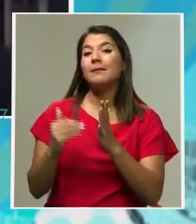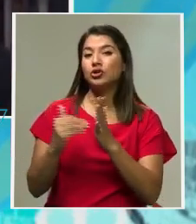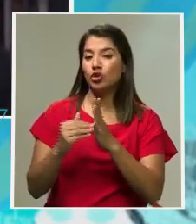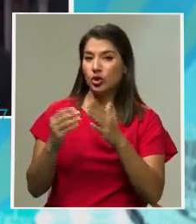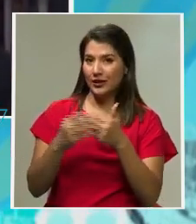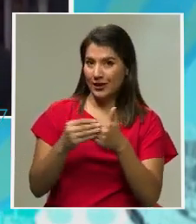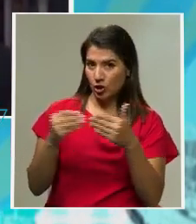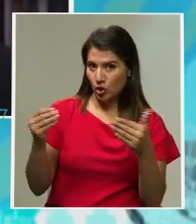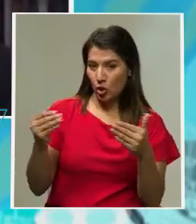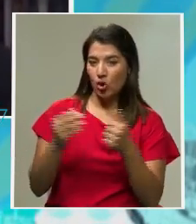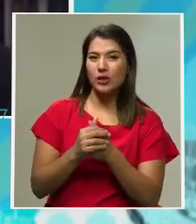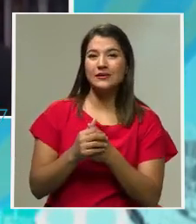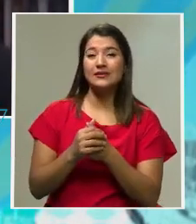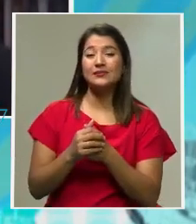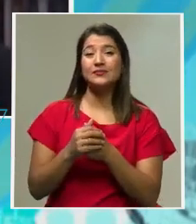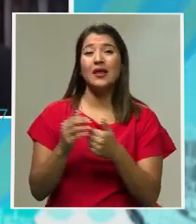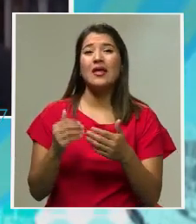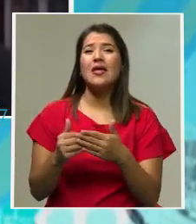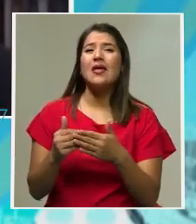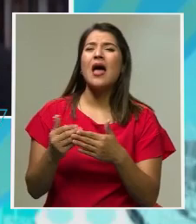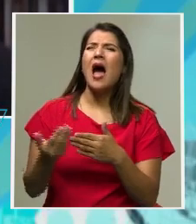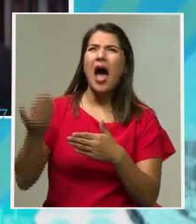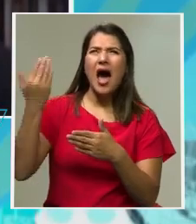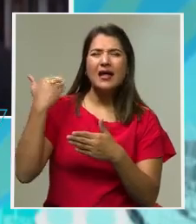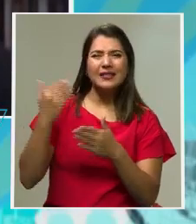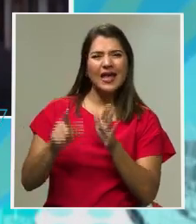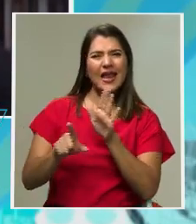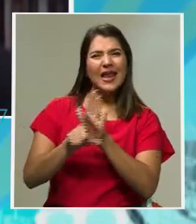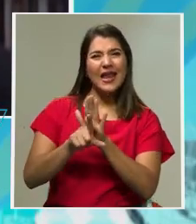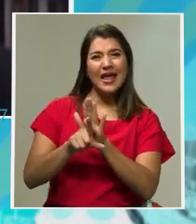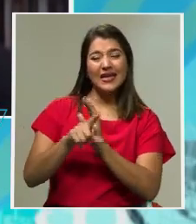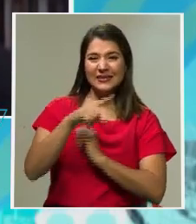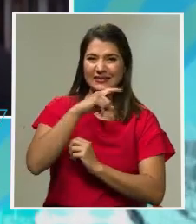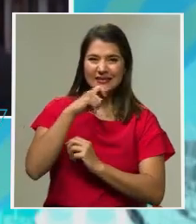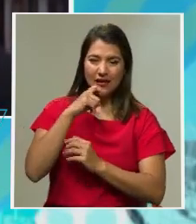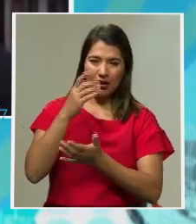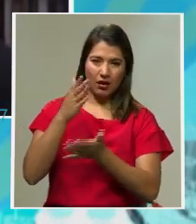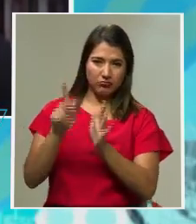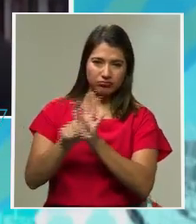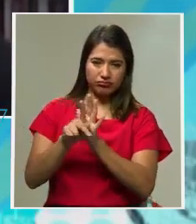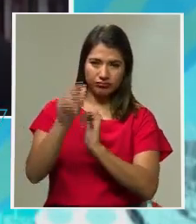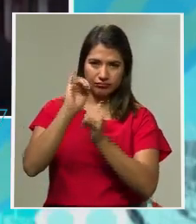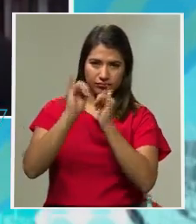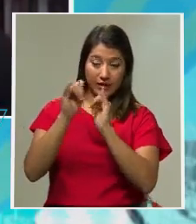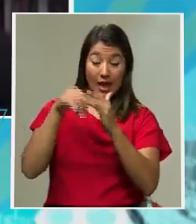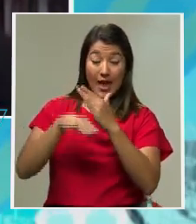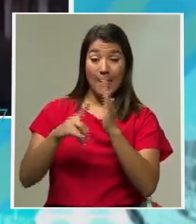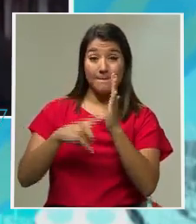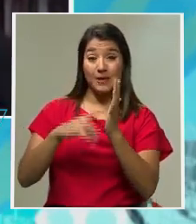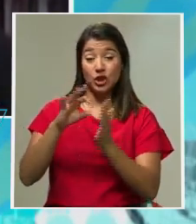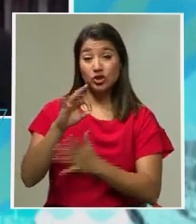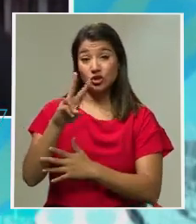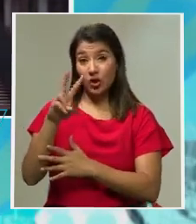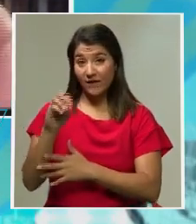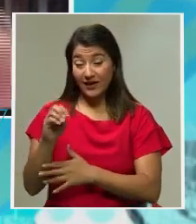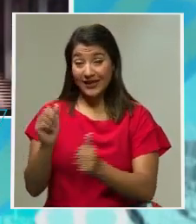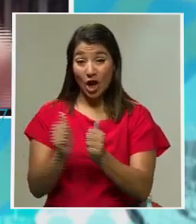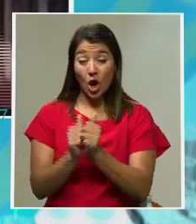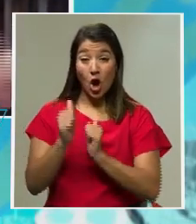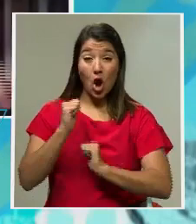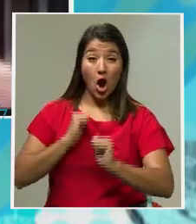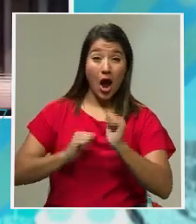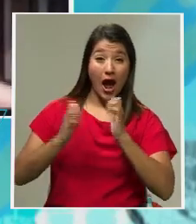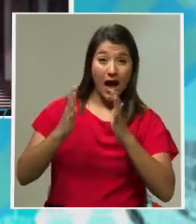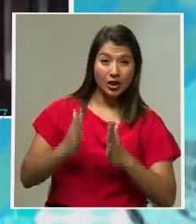de época, es la ley seca en los años 20 en Estados Unidos, es una con Steve Buscemi, ese actor que siempre hace